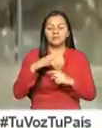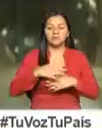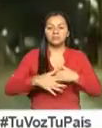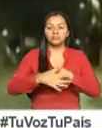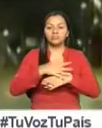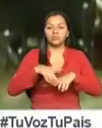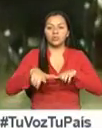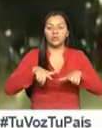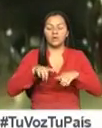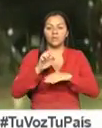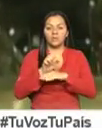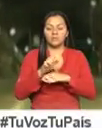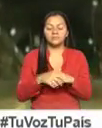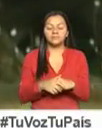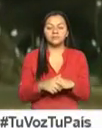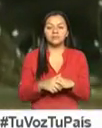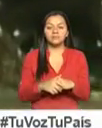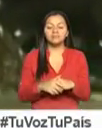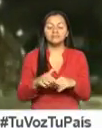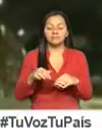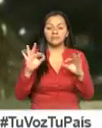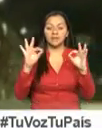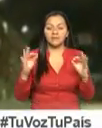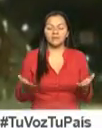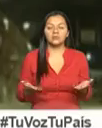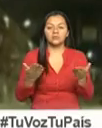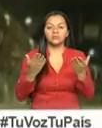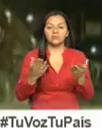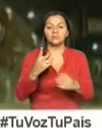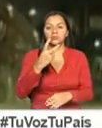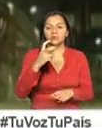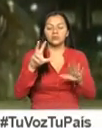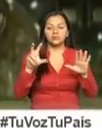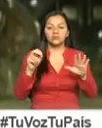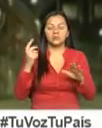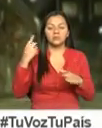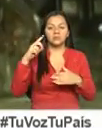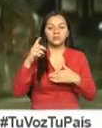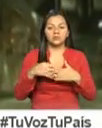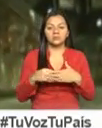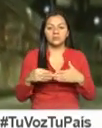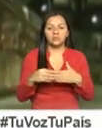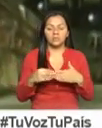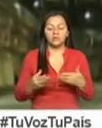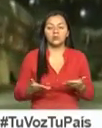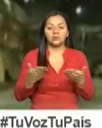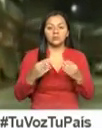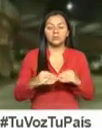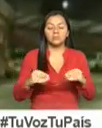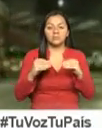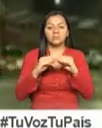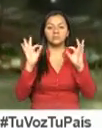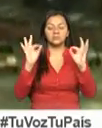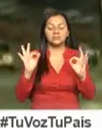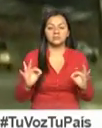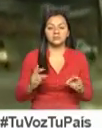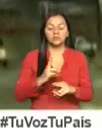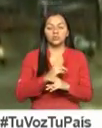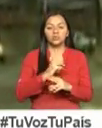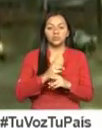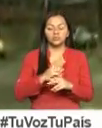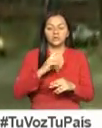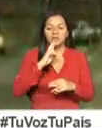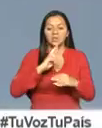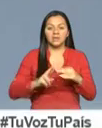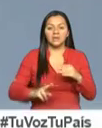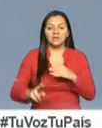Esta hidroeléctrica representa un ahorro de 280 millones de dólares al país y generará electricidad utilizando el caudal del